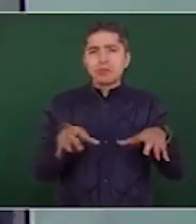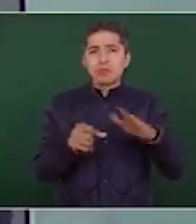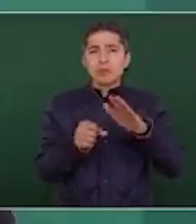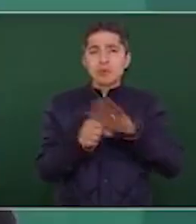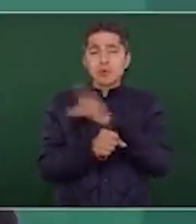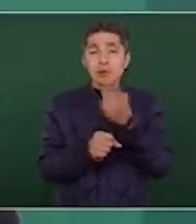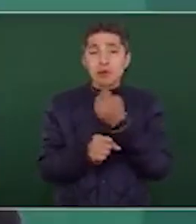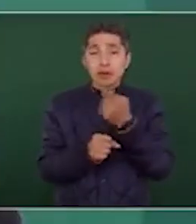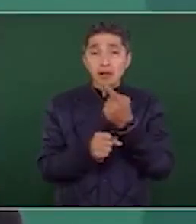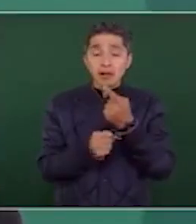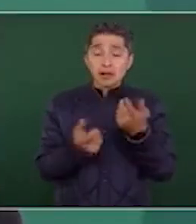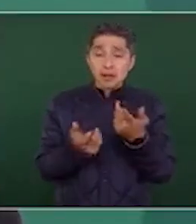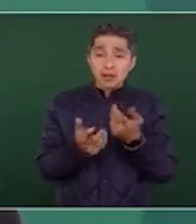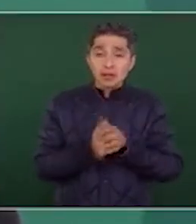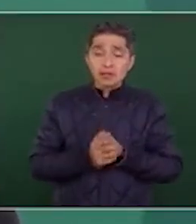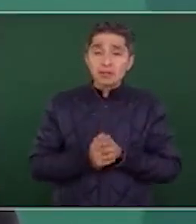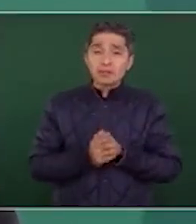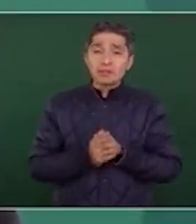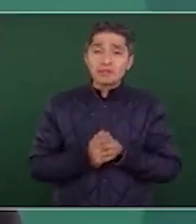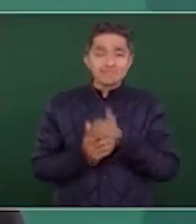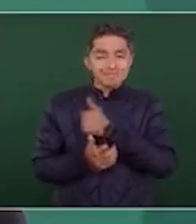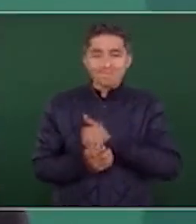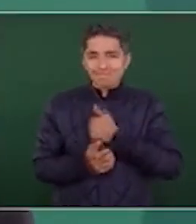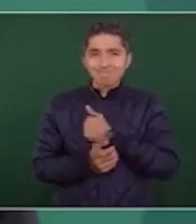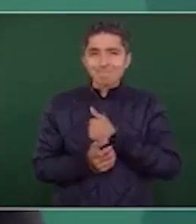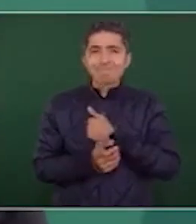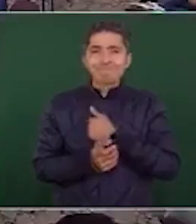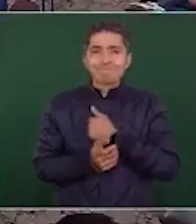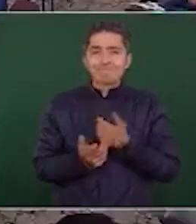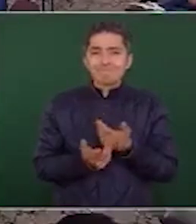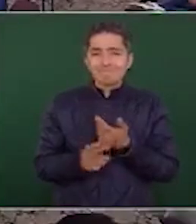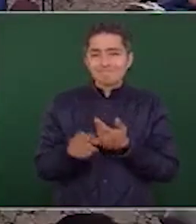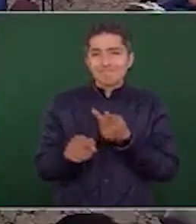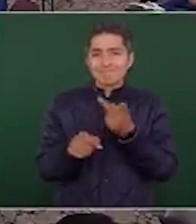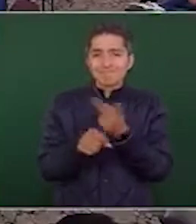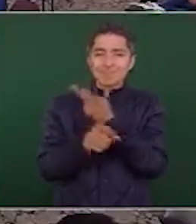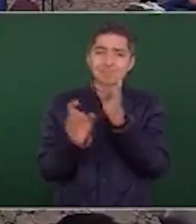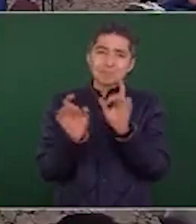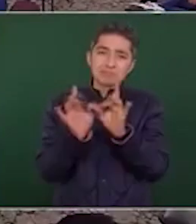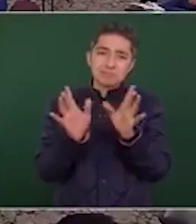esto que lamentablemente ocurre